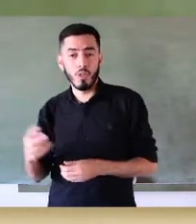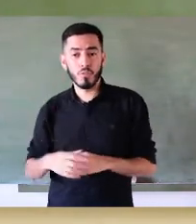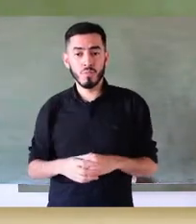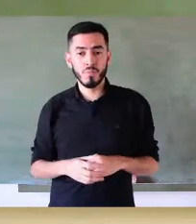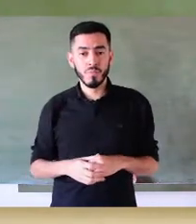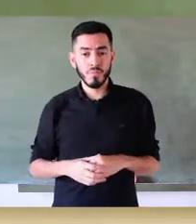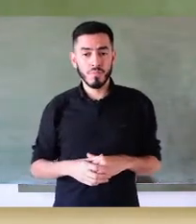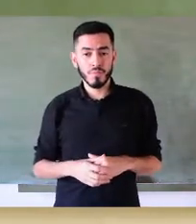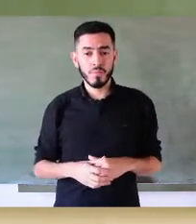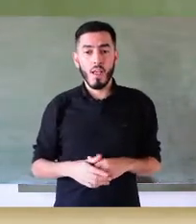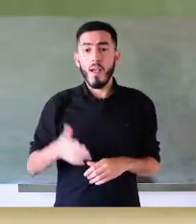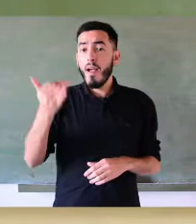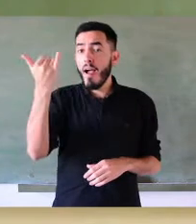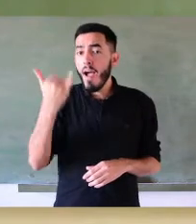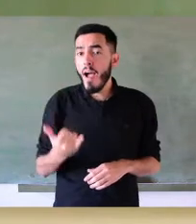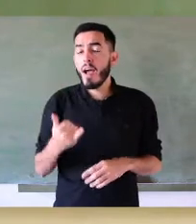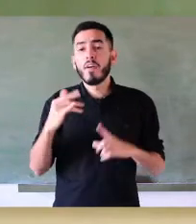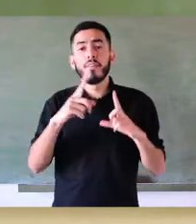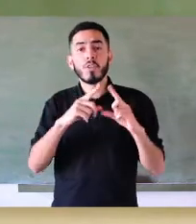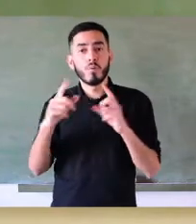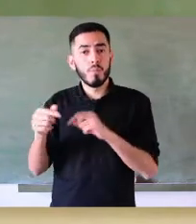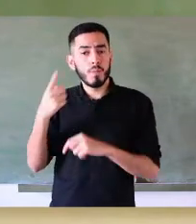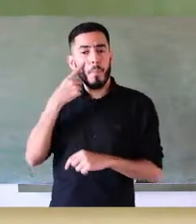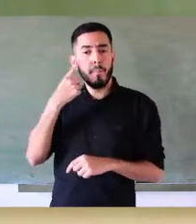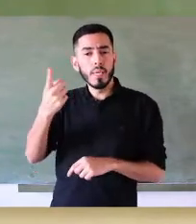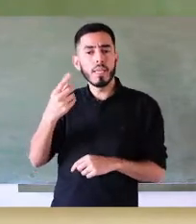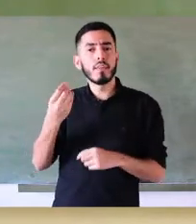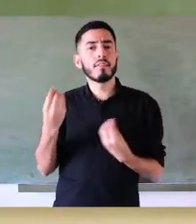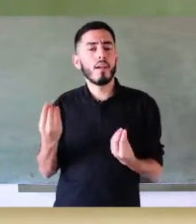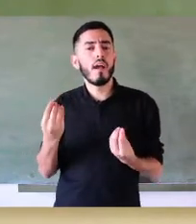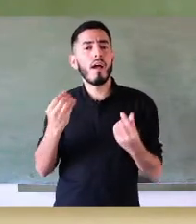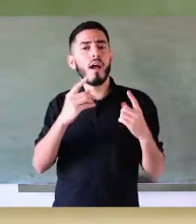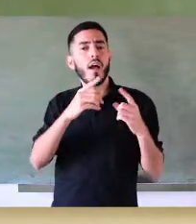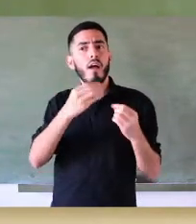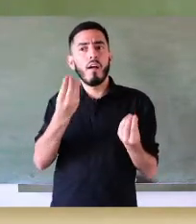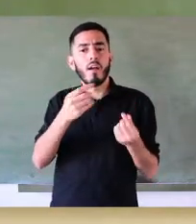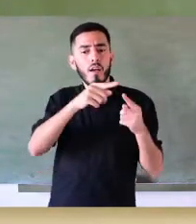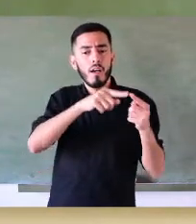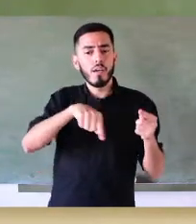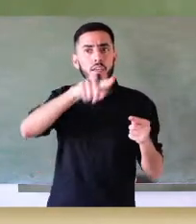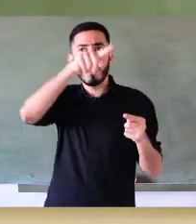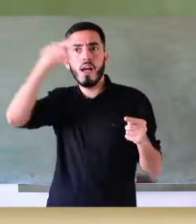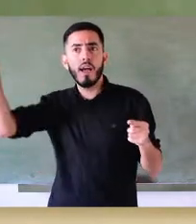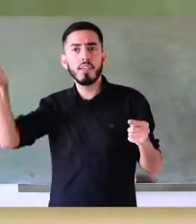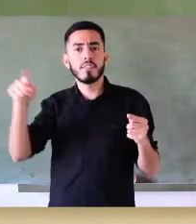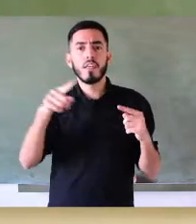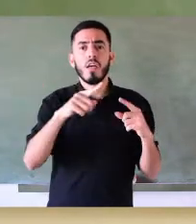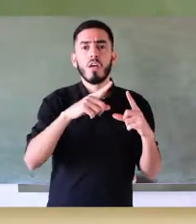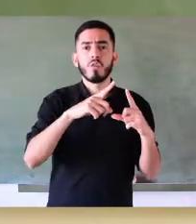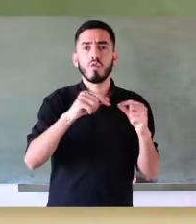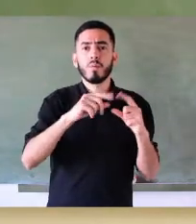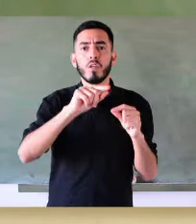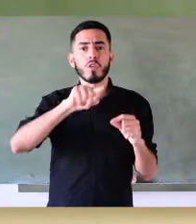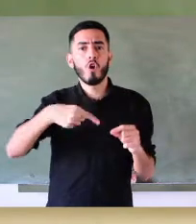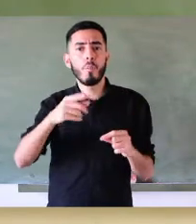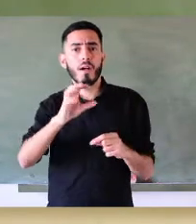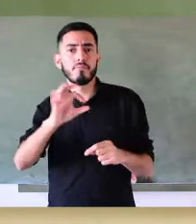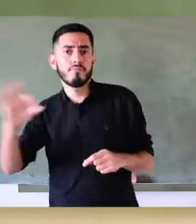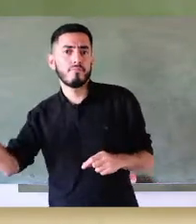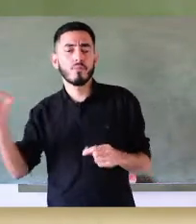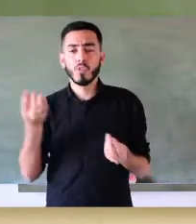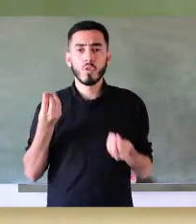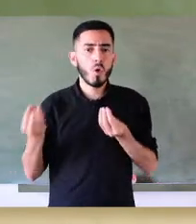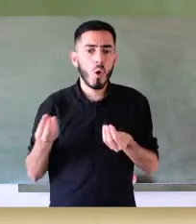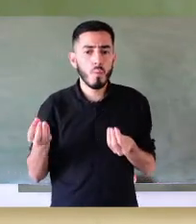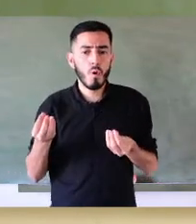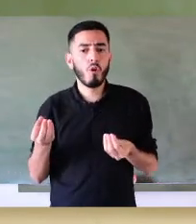cifras, fíjense, decimales dentro de la raíz, sucede lo mismo que en la potencia, pero ahora lo